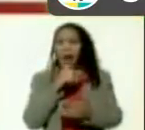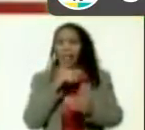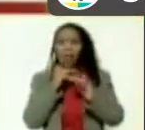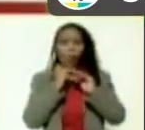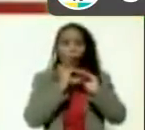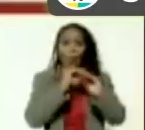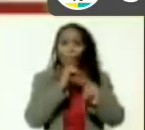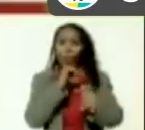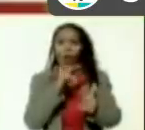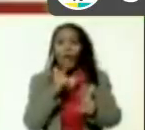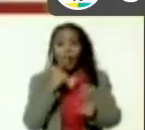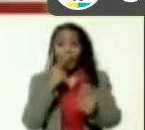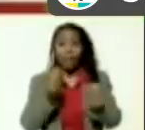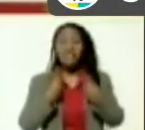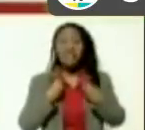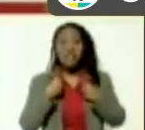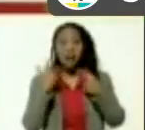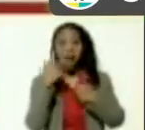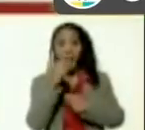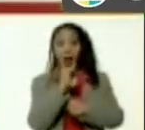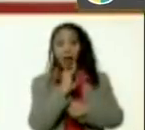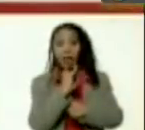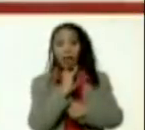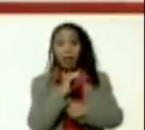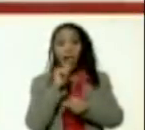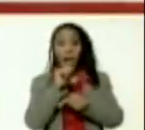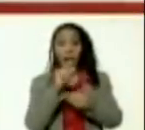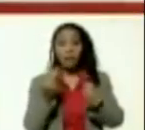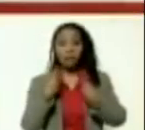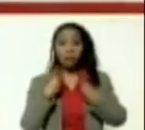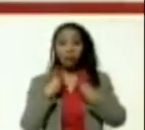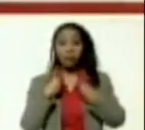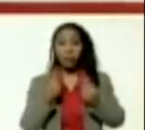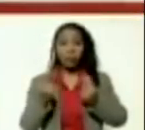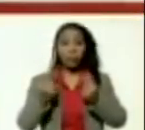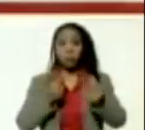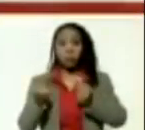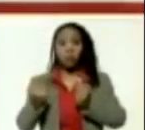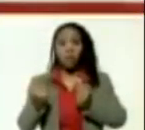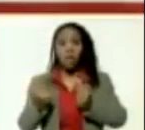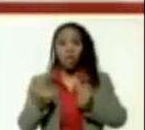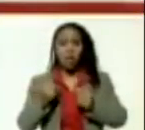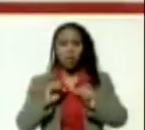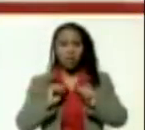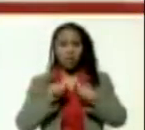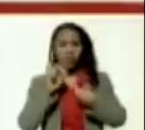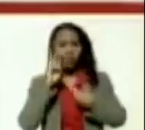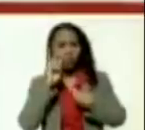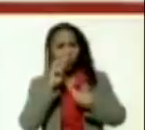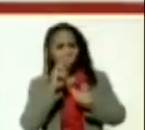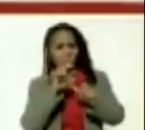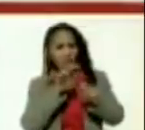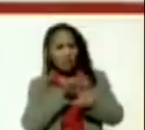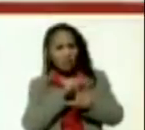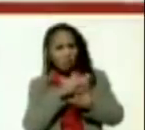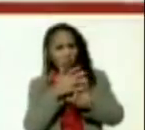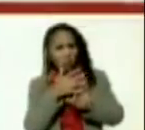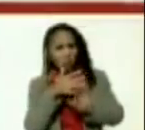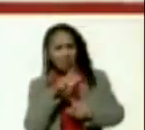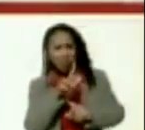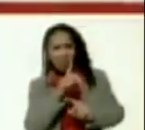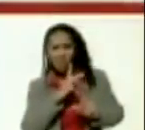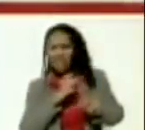y una frontera viva, pues, una frontera viva. Y comenzamos a ver situaciones irregulares y